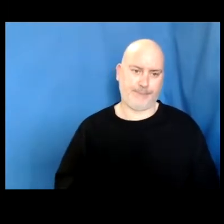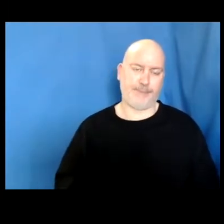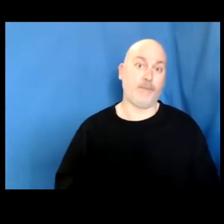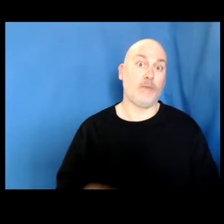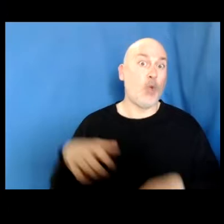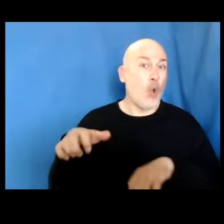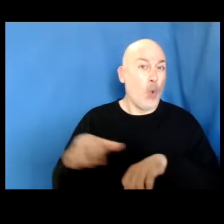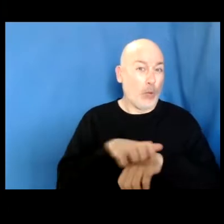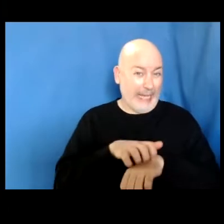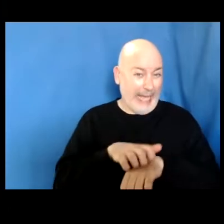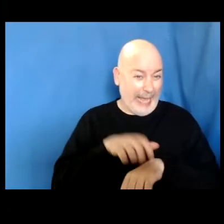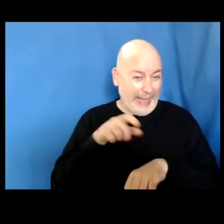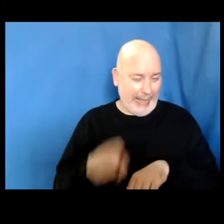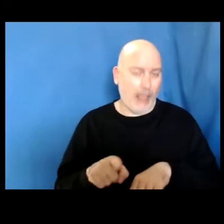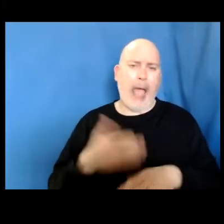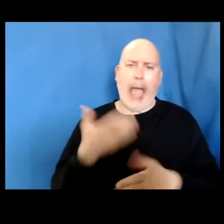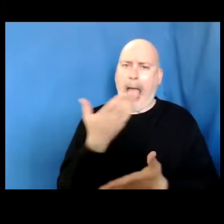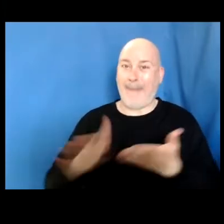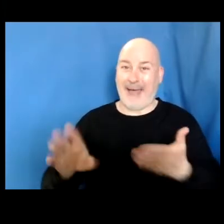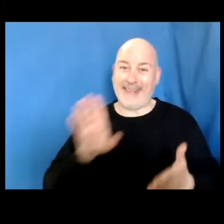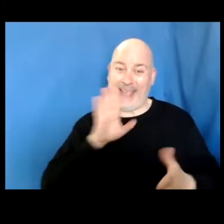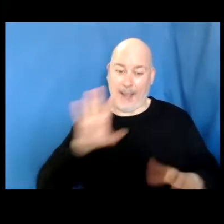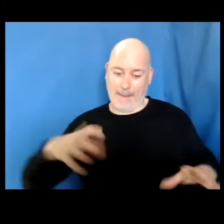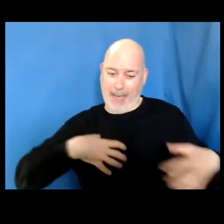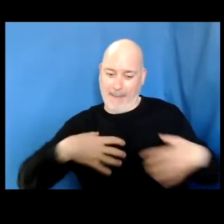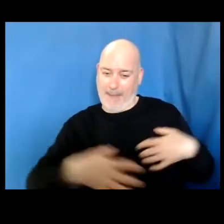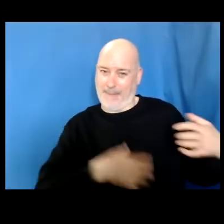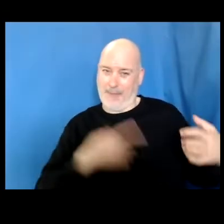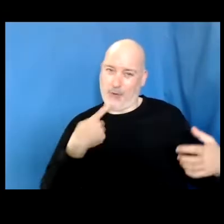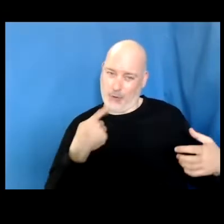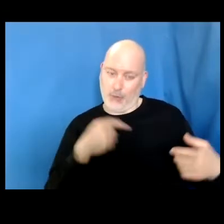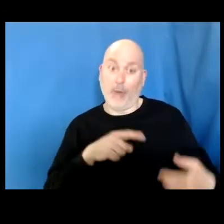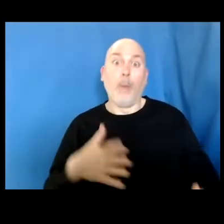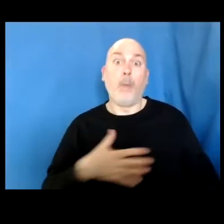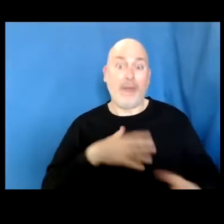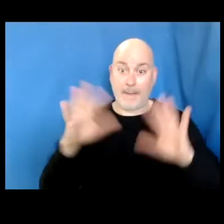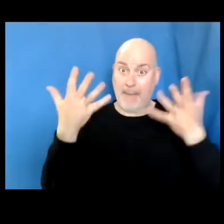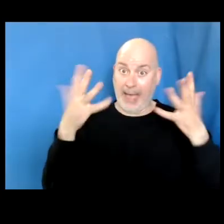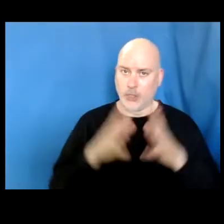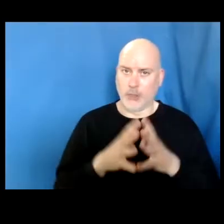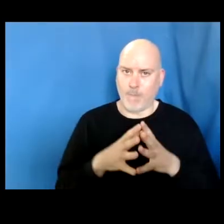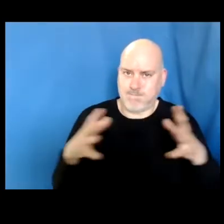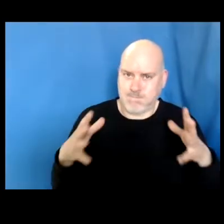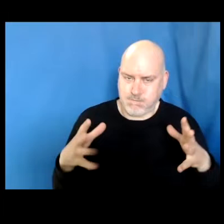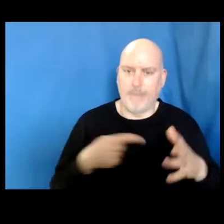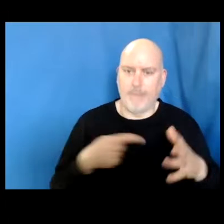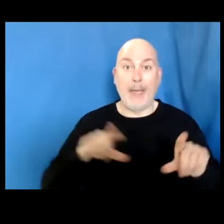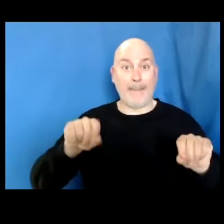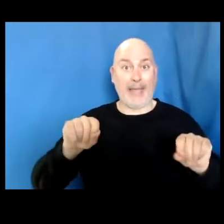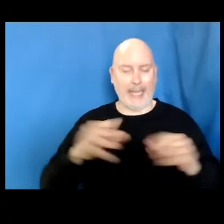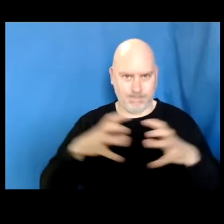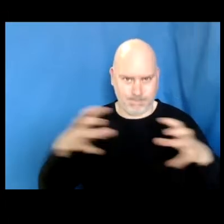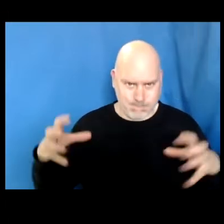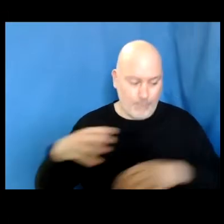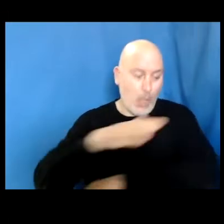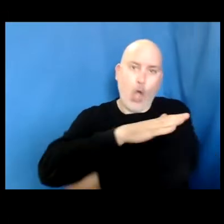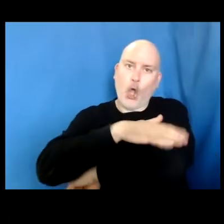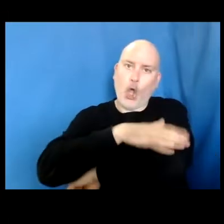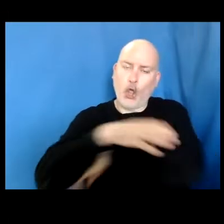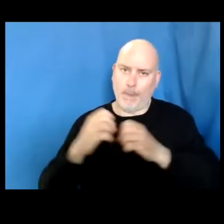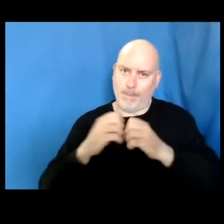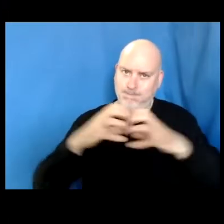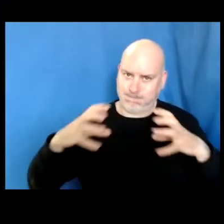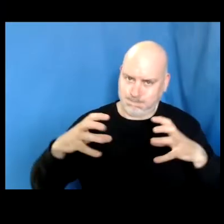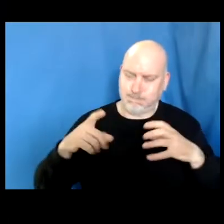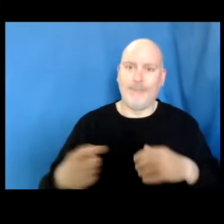estas lesiones en la piel, se puede acompañar de inflamación de manos, de pies, de codos, de dificultad